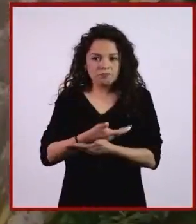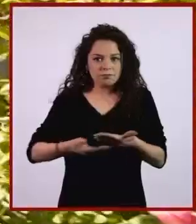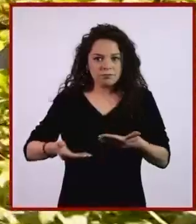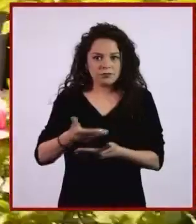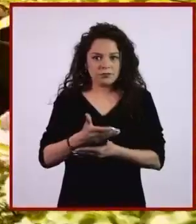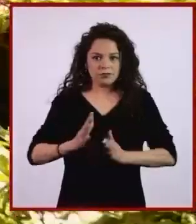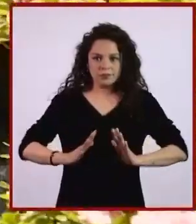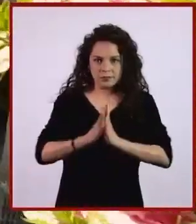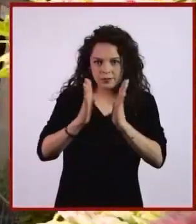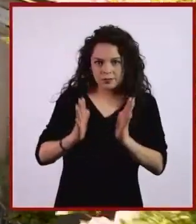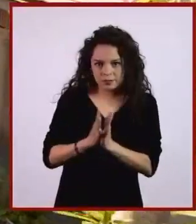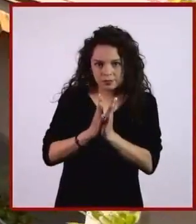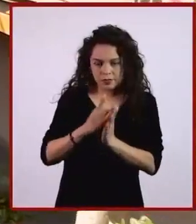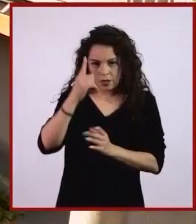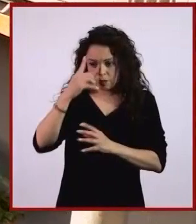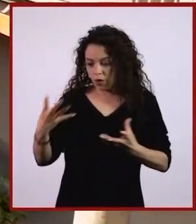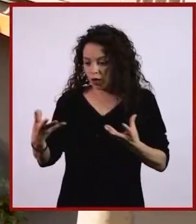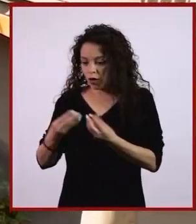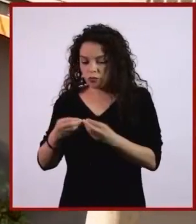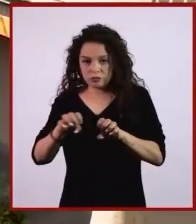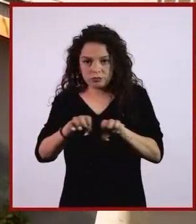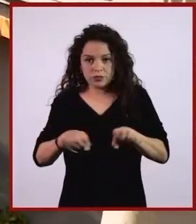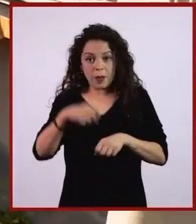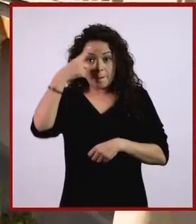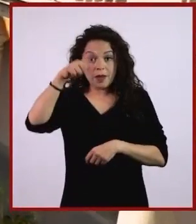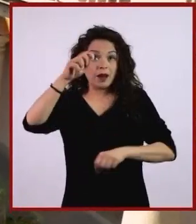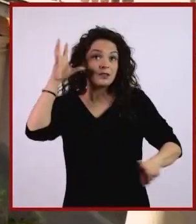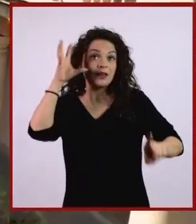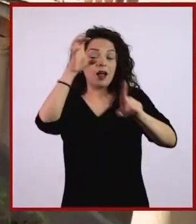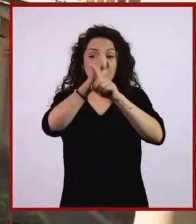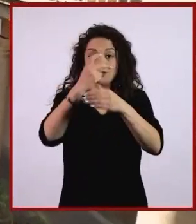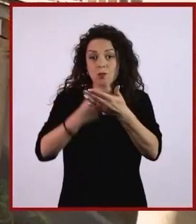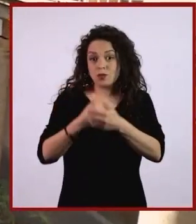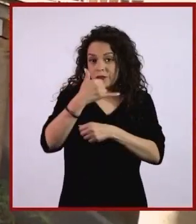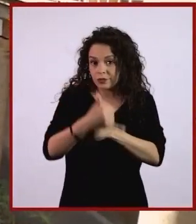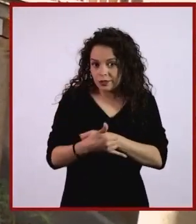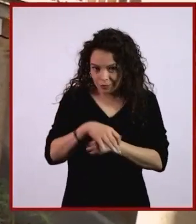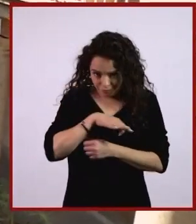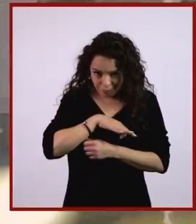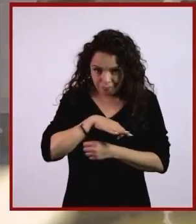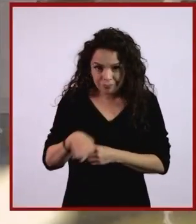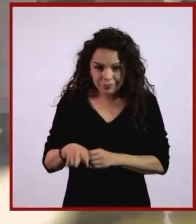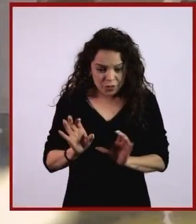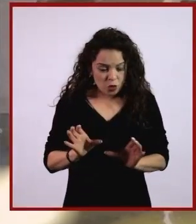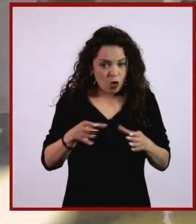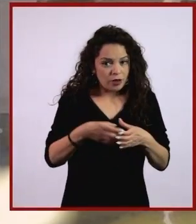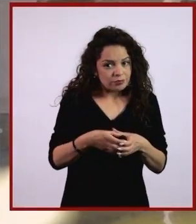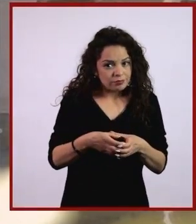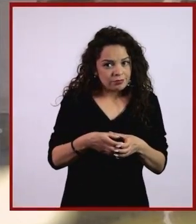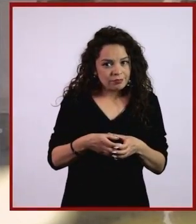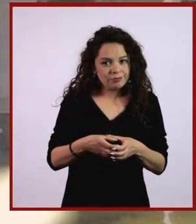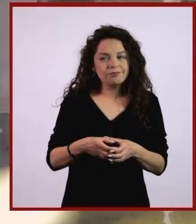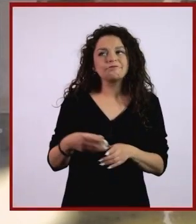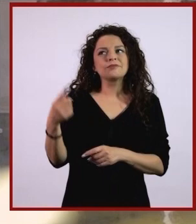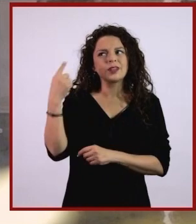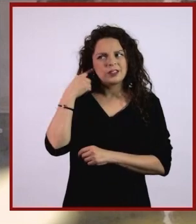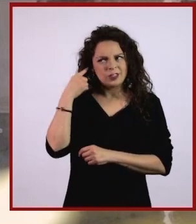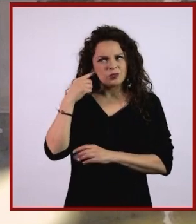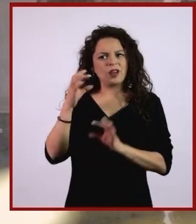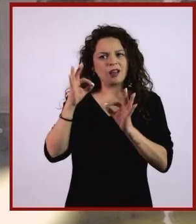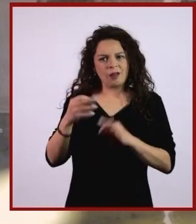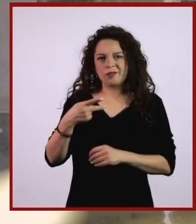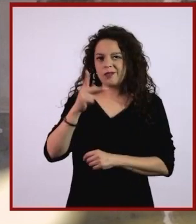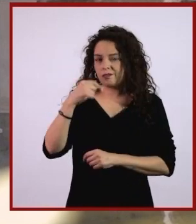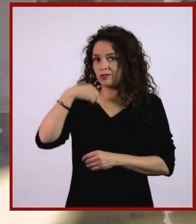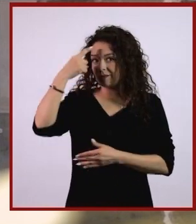los demás y cuán dispuestos estamos a trabajar juntas y juntos por conseguir objetivos y proyectos colectivos. Sí, suena muy bien,